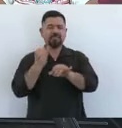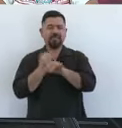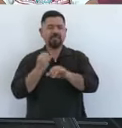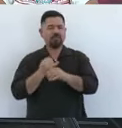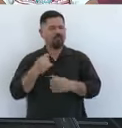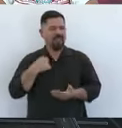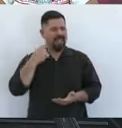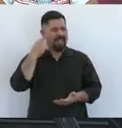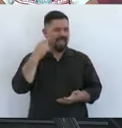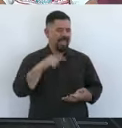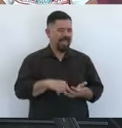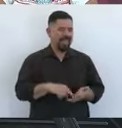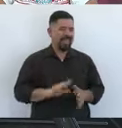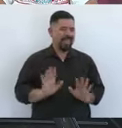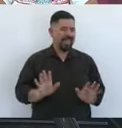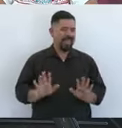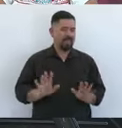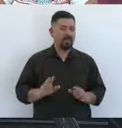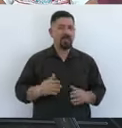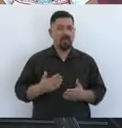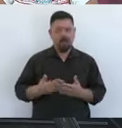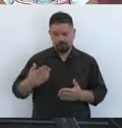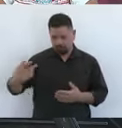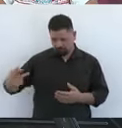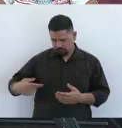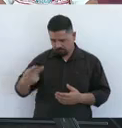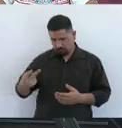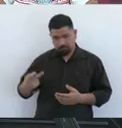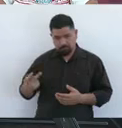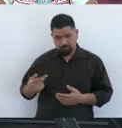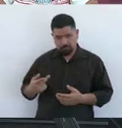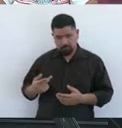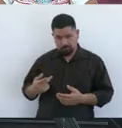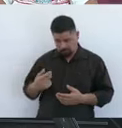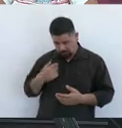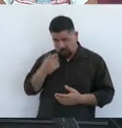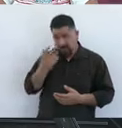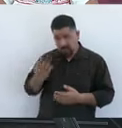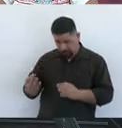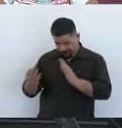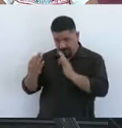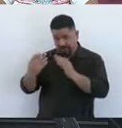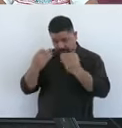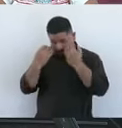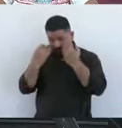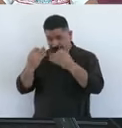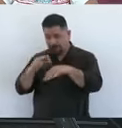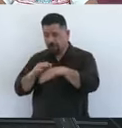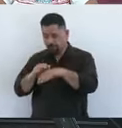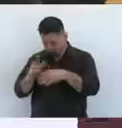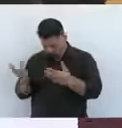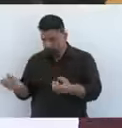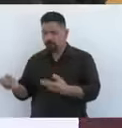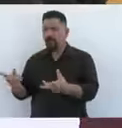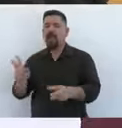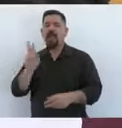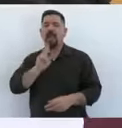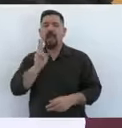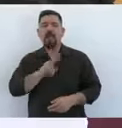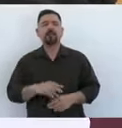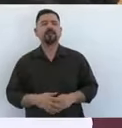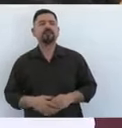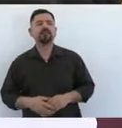le creía. Entonces, ahora me preguntó, me dijo, ¿lo consulto aquí? Le digo, ándale. Y